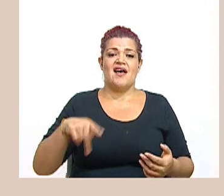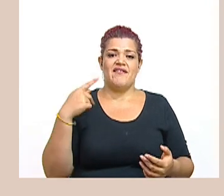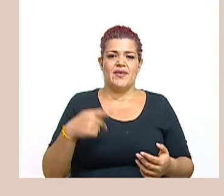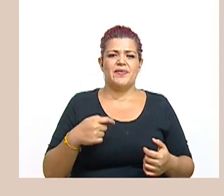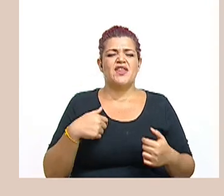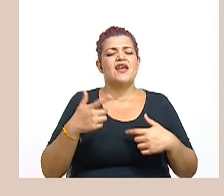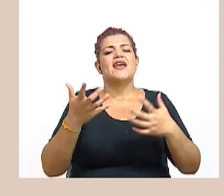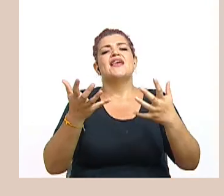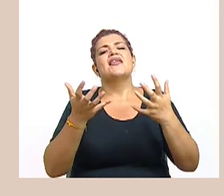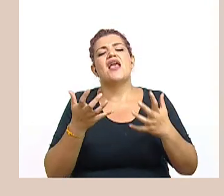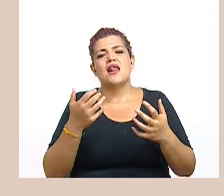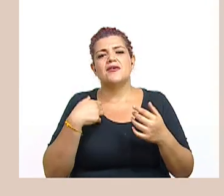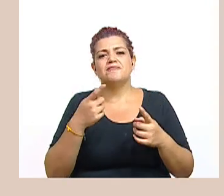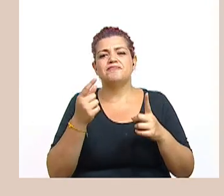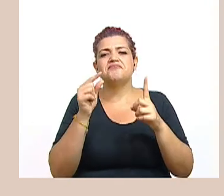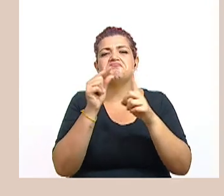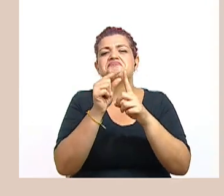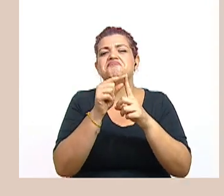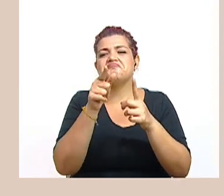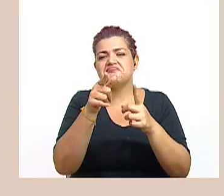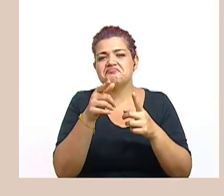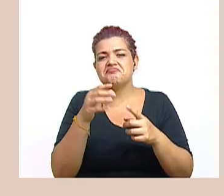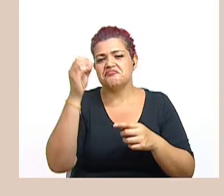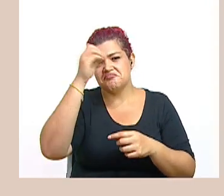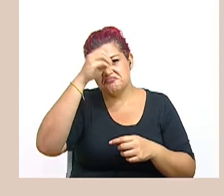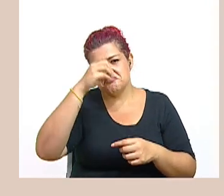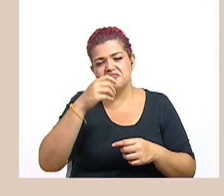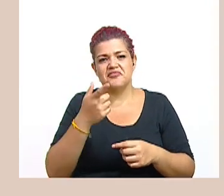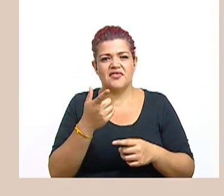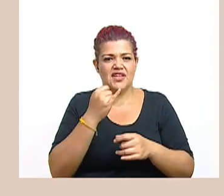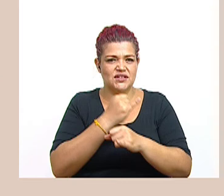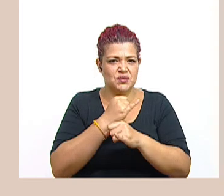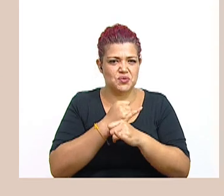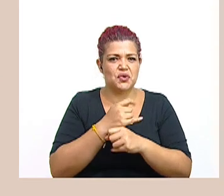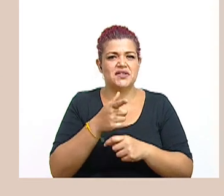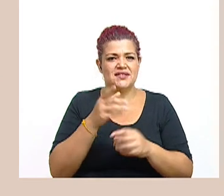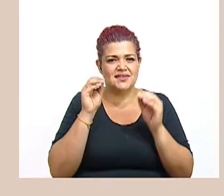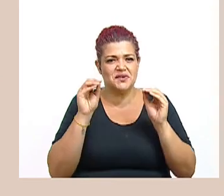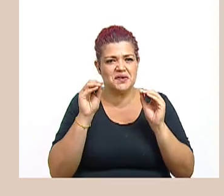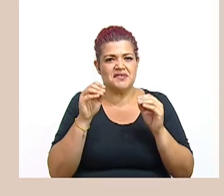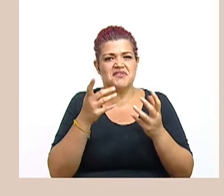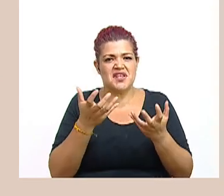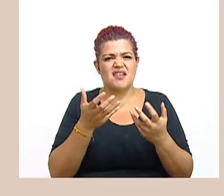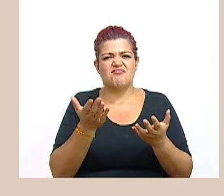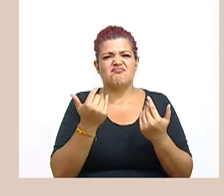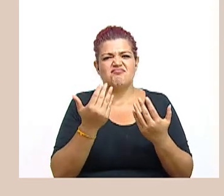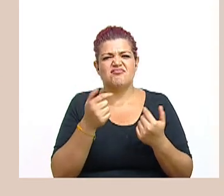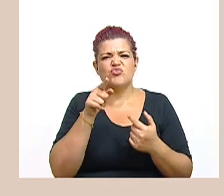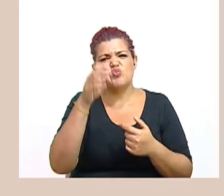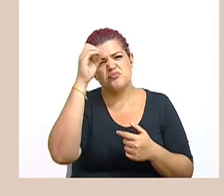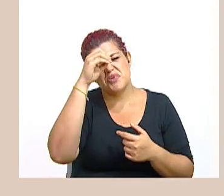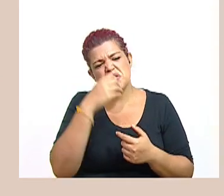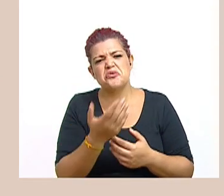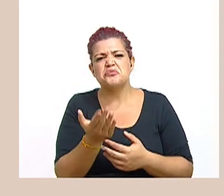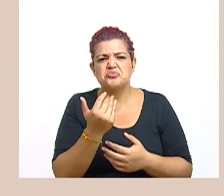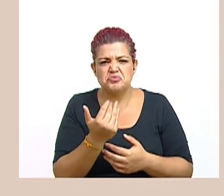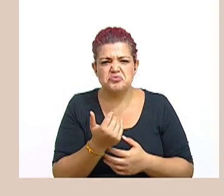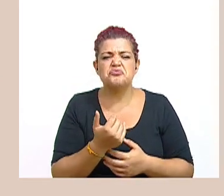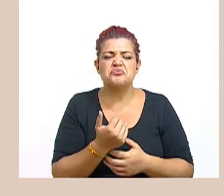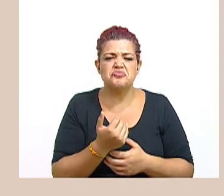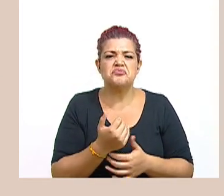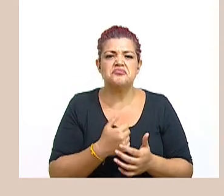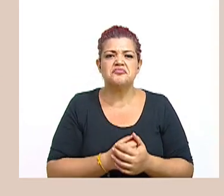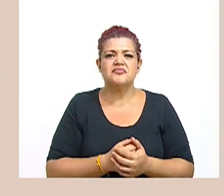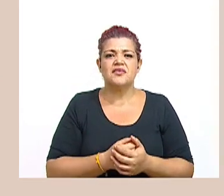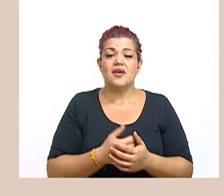instituciones educativas para saber qué nos pueden decir acerca de esta problemática, acerca de cómo corregir estos problemas del medio